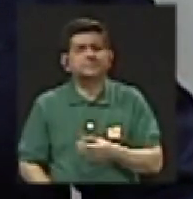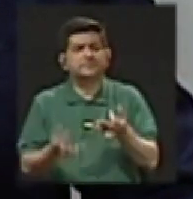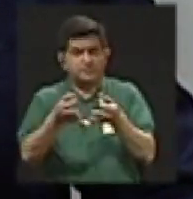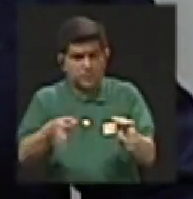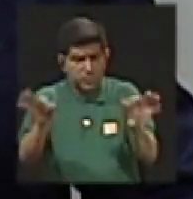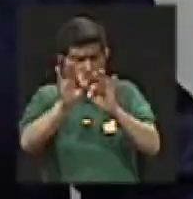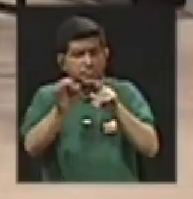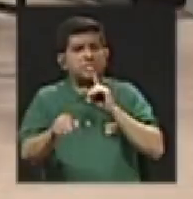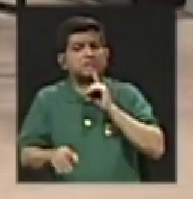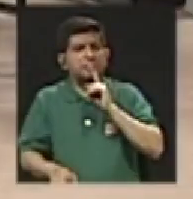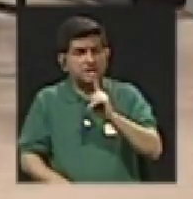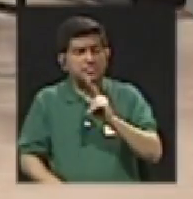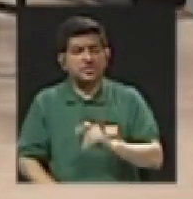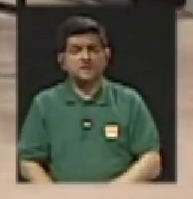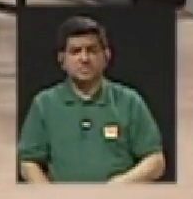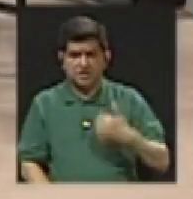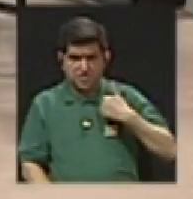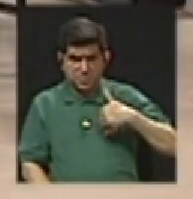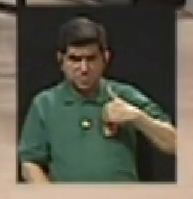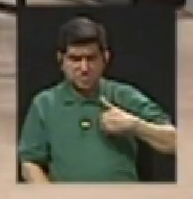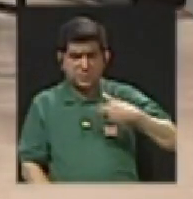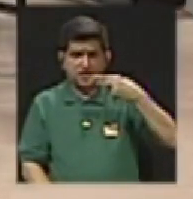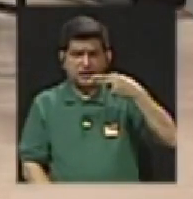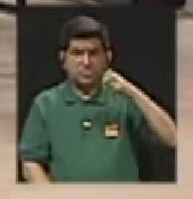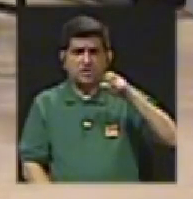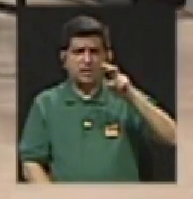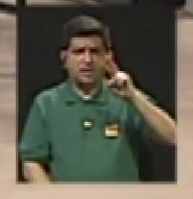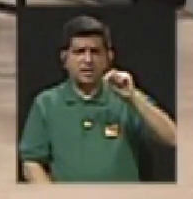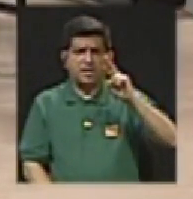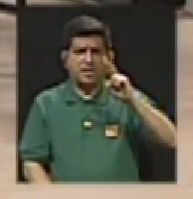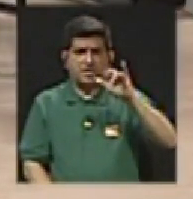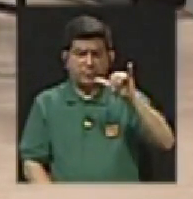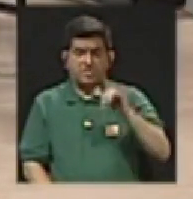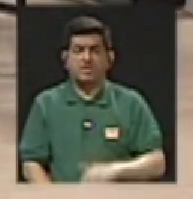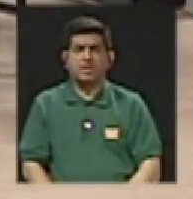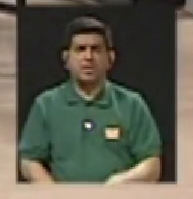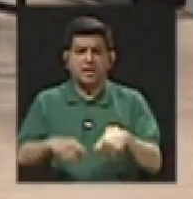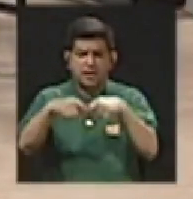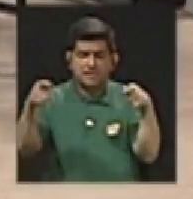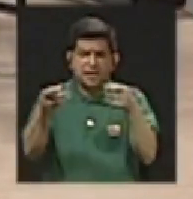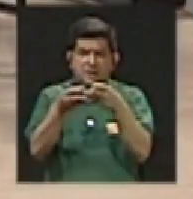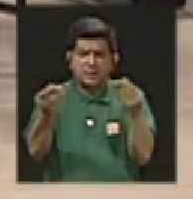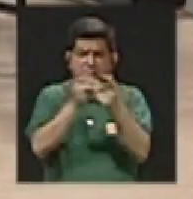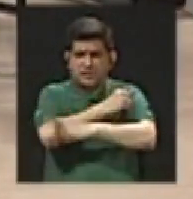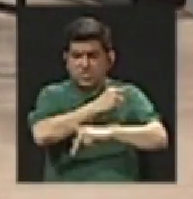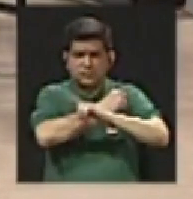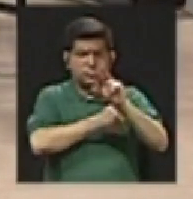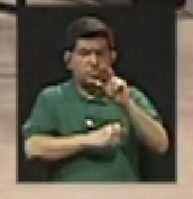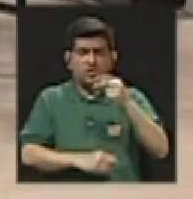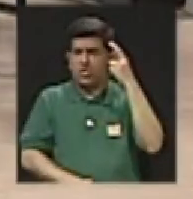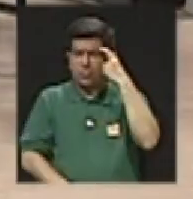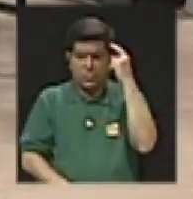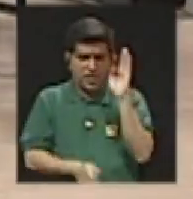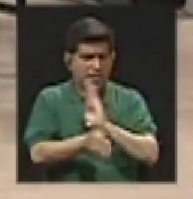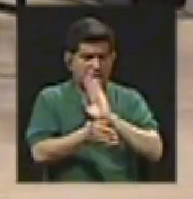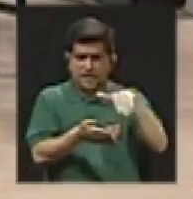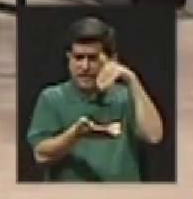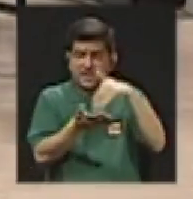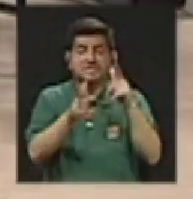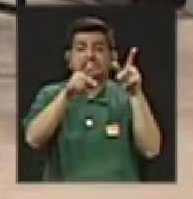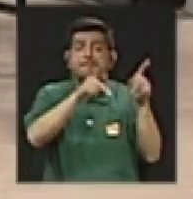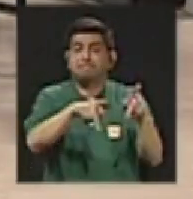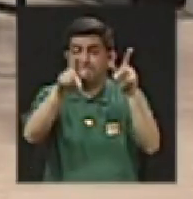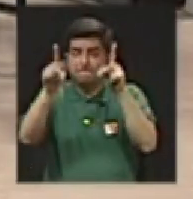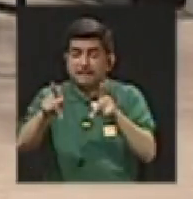decir, don Henry, que lo que mide la producción del país no es lo que se le ocurre al Banco Central, es lo que la